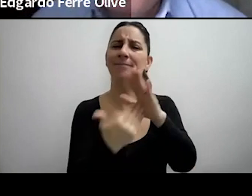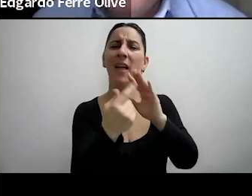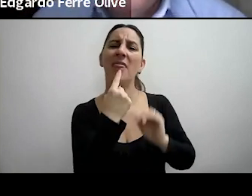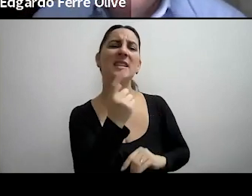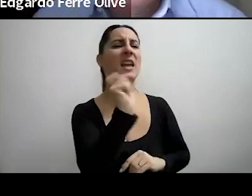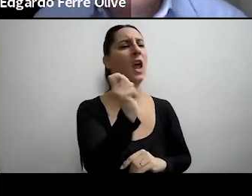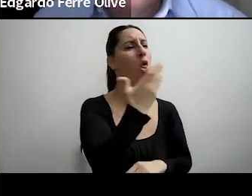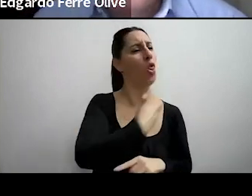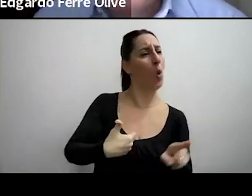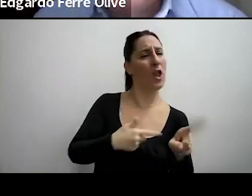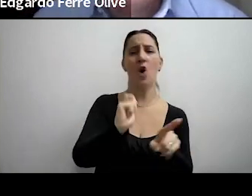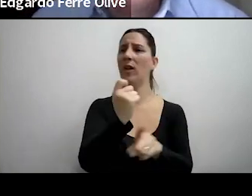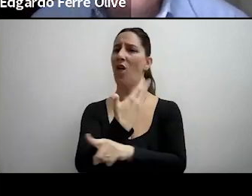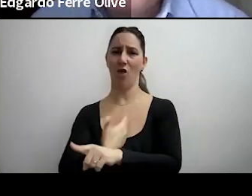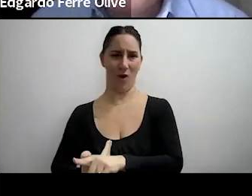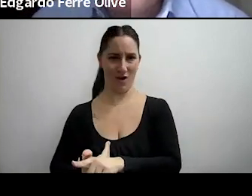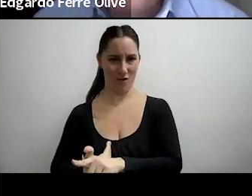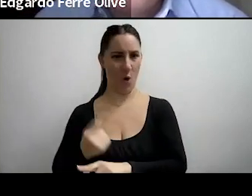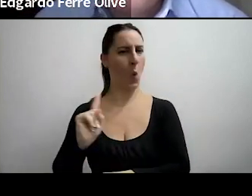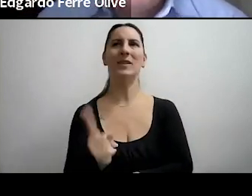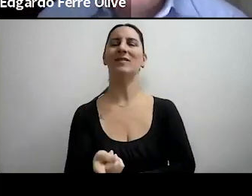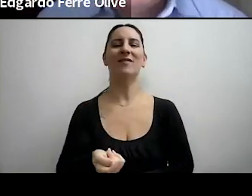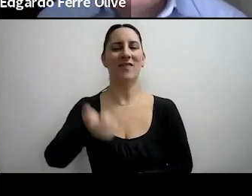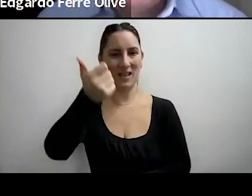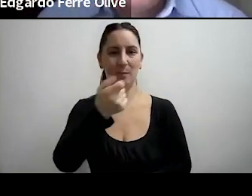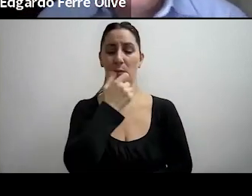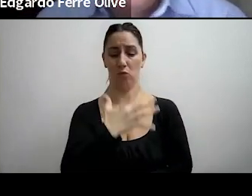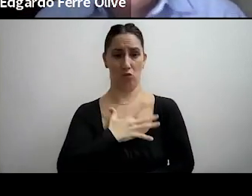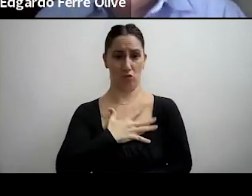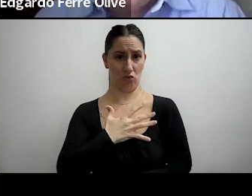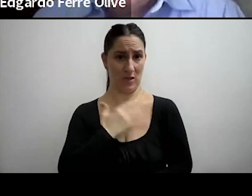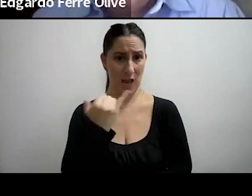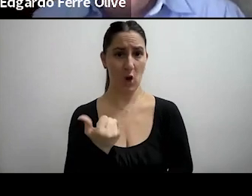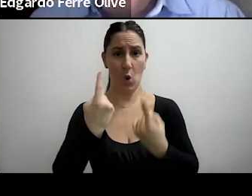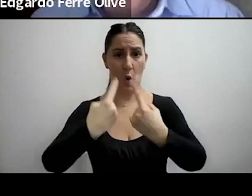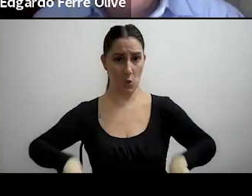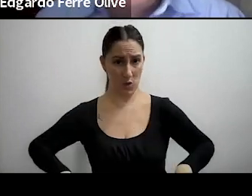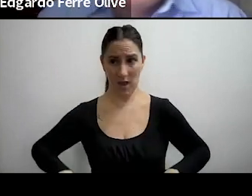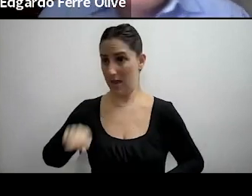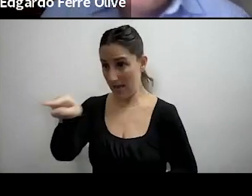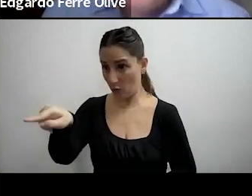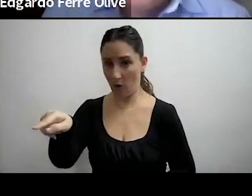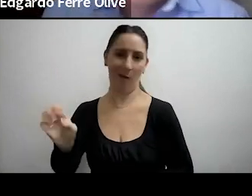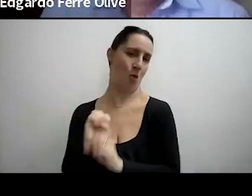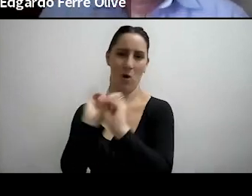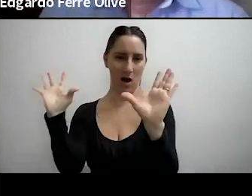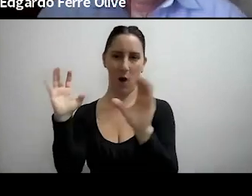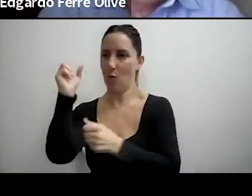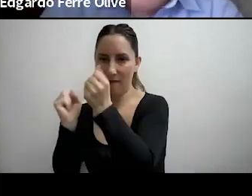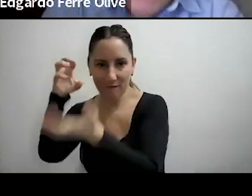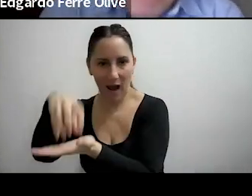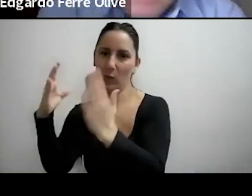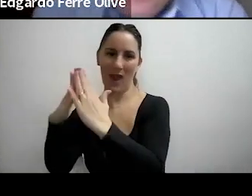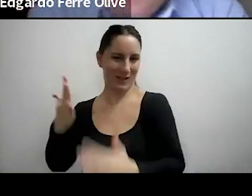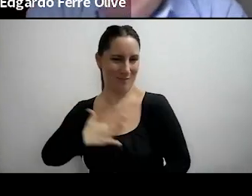algo. Entonces acá no es tan sencillo. Si yo tengo una propiedad, si tengo bienes, la propiedad es mía, una fábrica, lo que fuera.